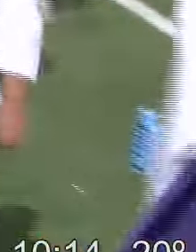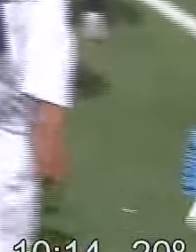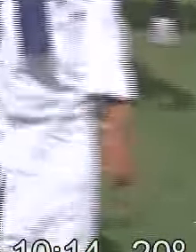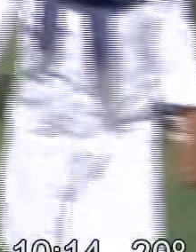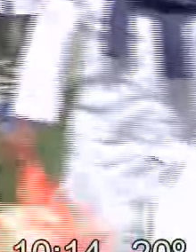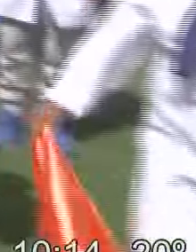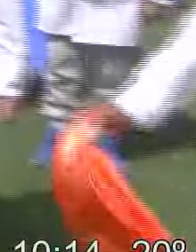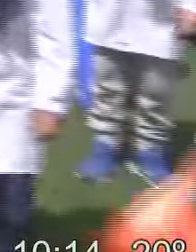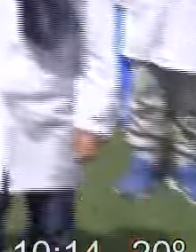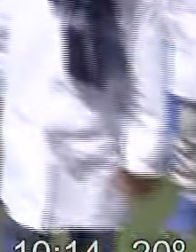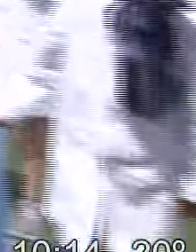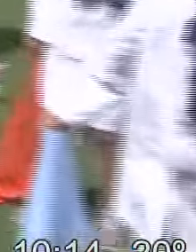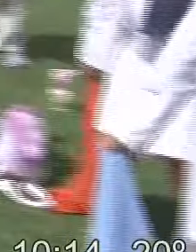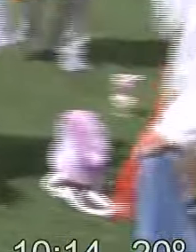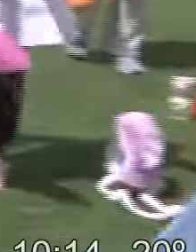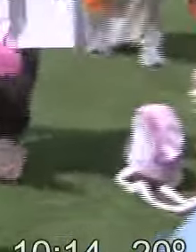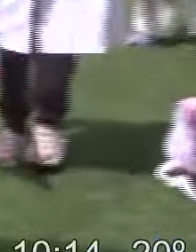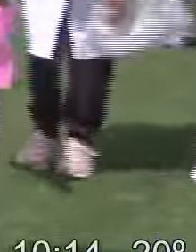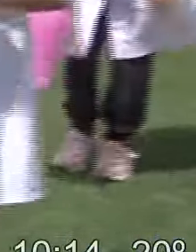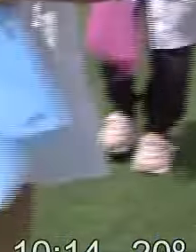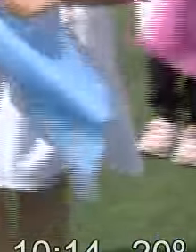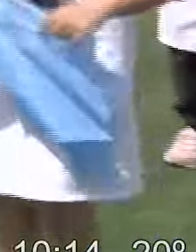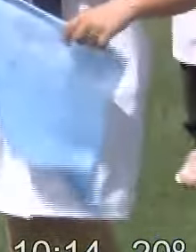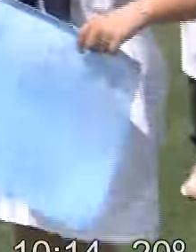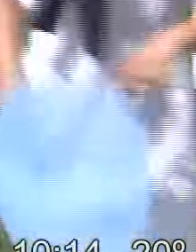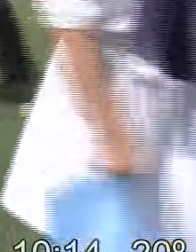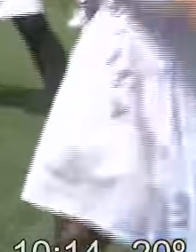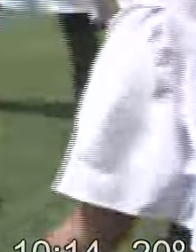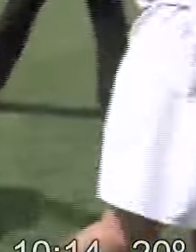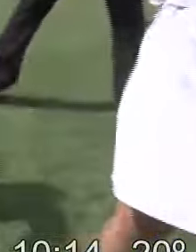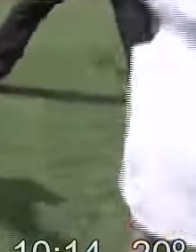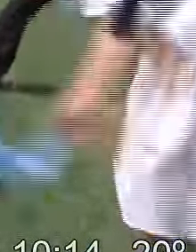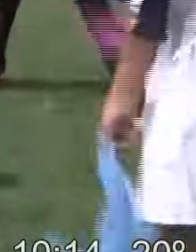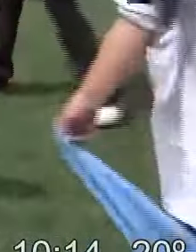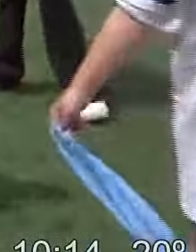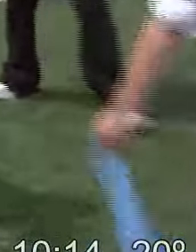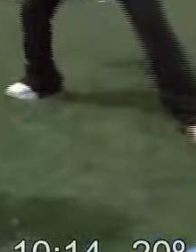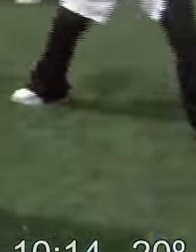TR eso cuatro y se vuelve grande al viento